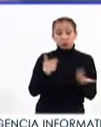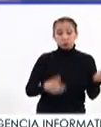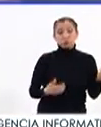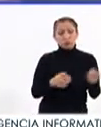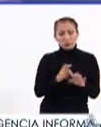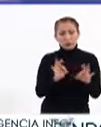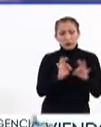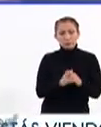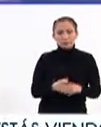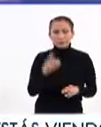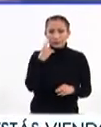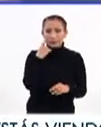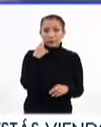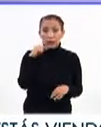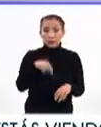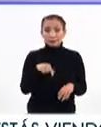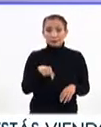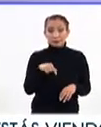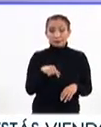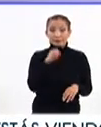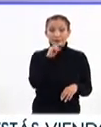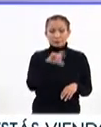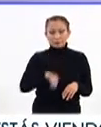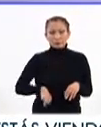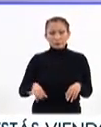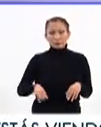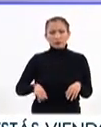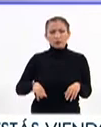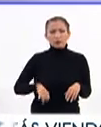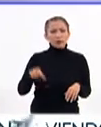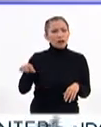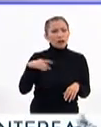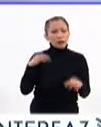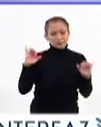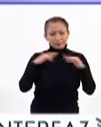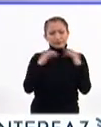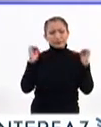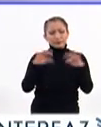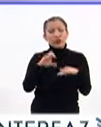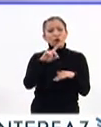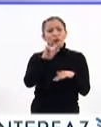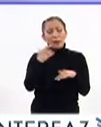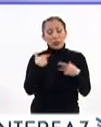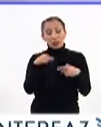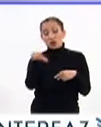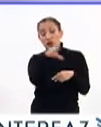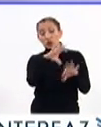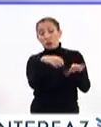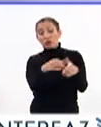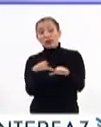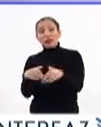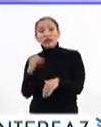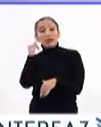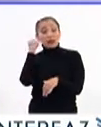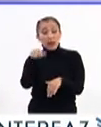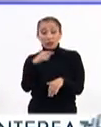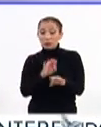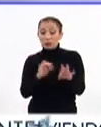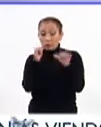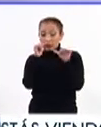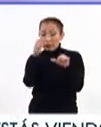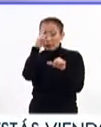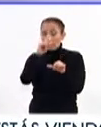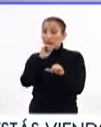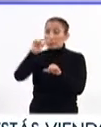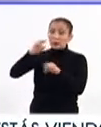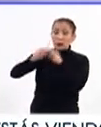sí. Importante. Fíjate que aquí también algo interesante de la cumbre es que los protagonistas son las comunidades indígenas. Claro. No solo de